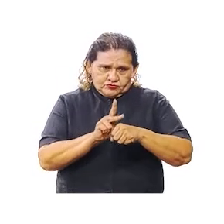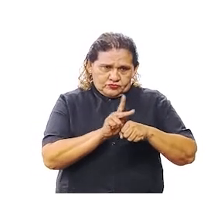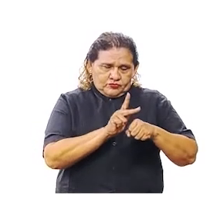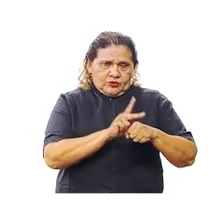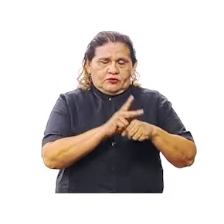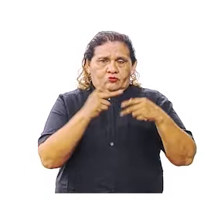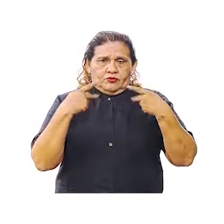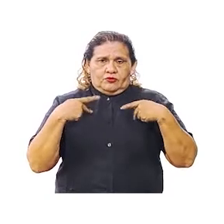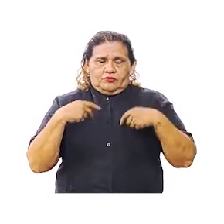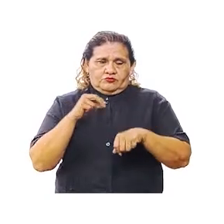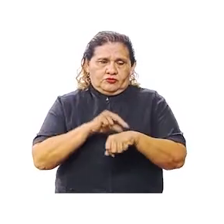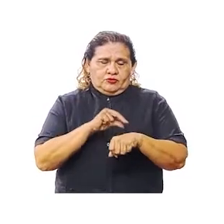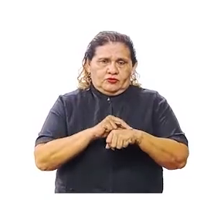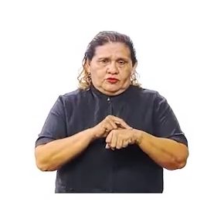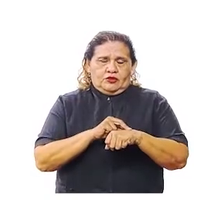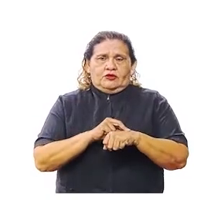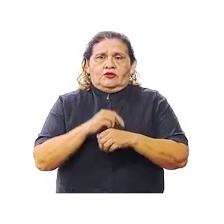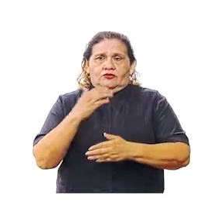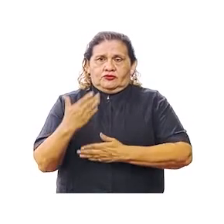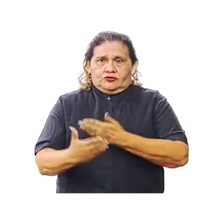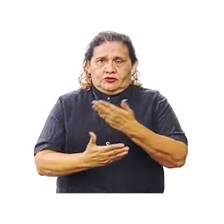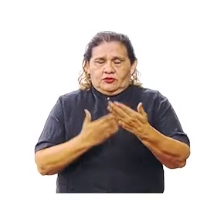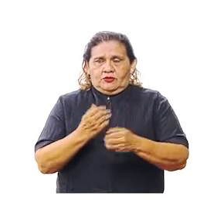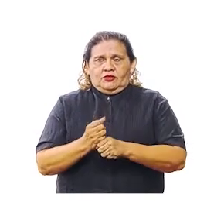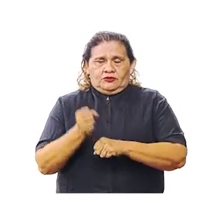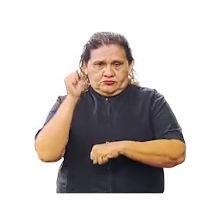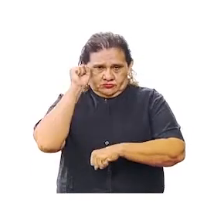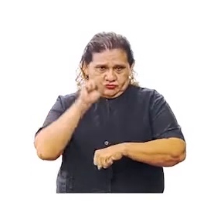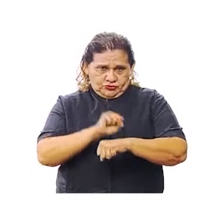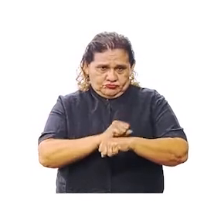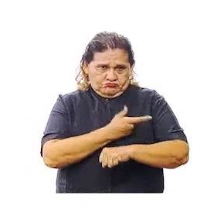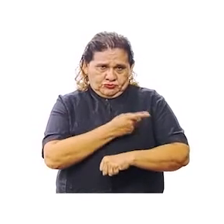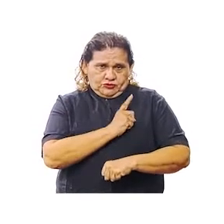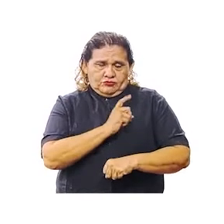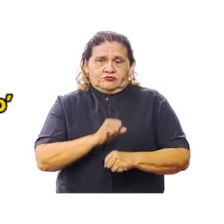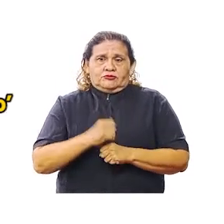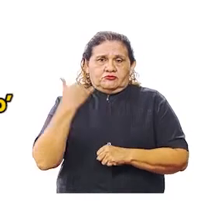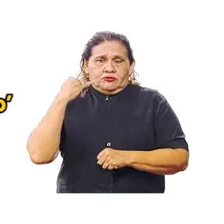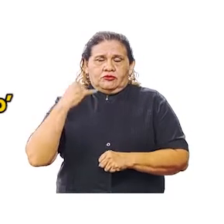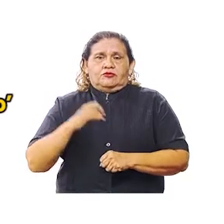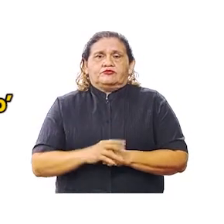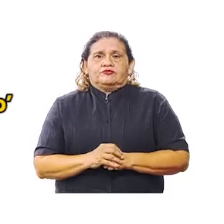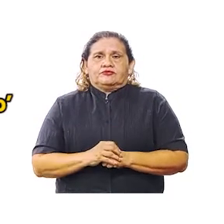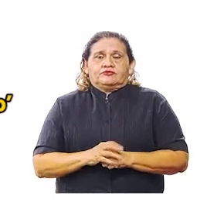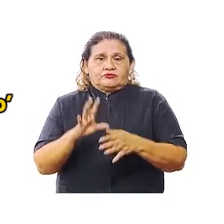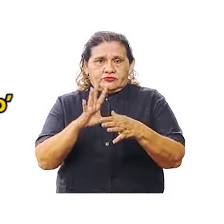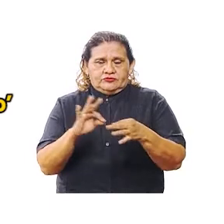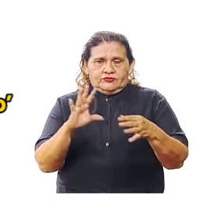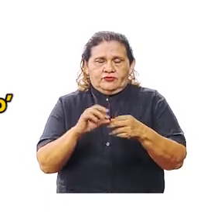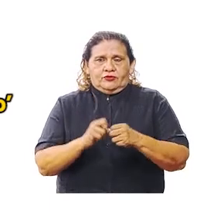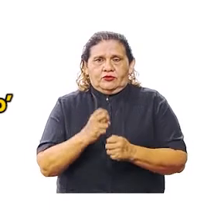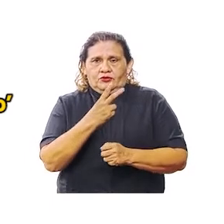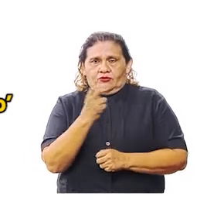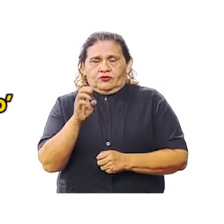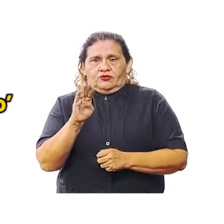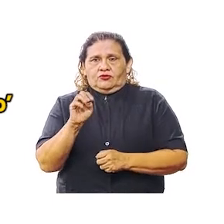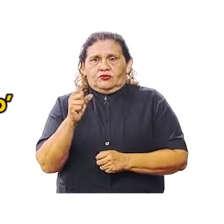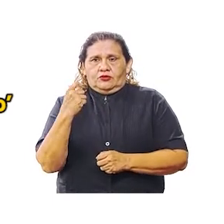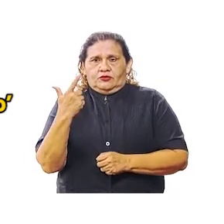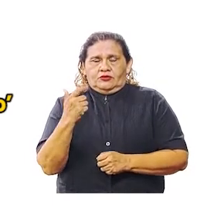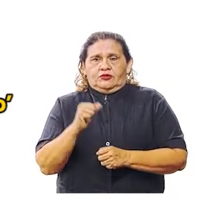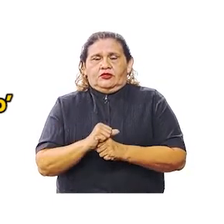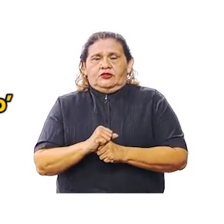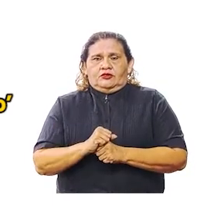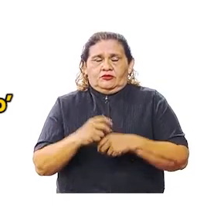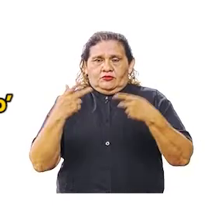monitoreadas por personal médico de los servicios de salud de Yucatán. Presentan síntomas leves. Como ya se mencionó, 297 de